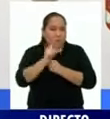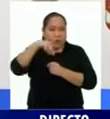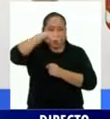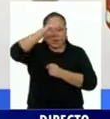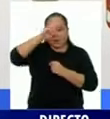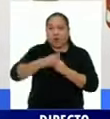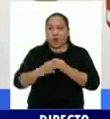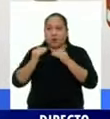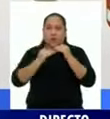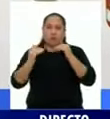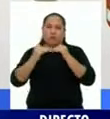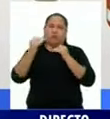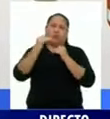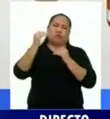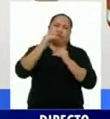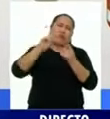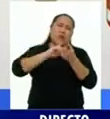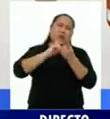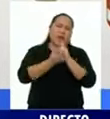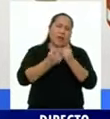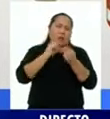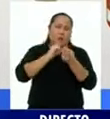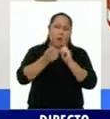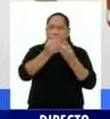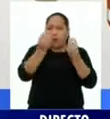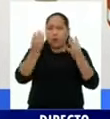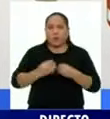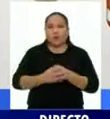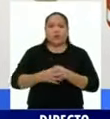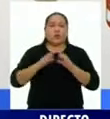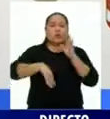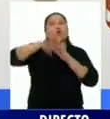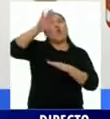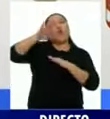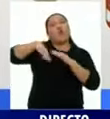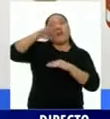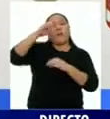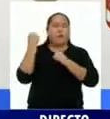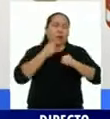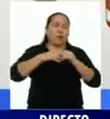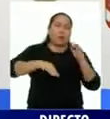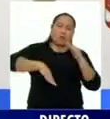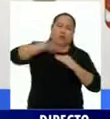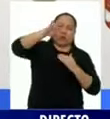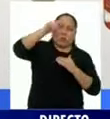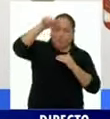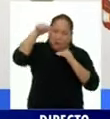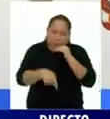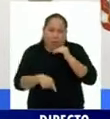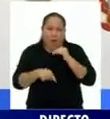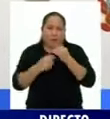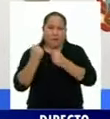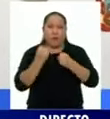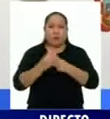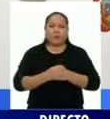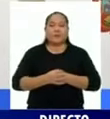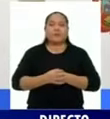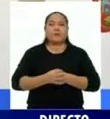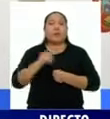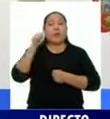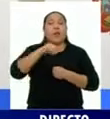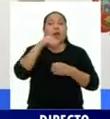fluctúan un montón. Fluctúan, suben fuertemente, bajan fuertemente.